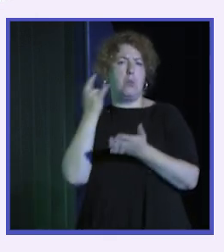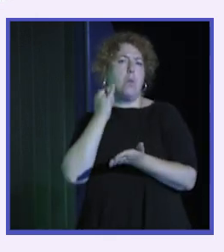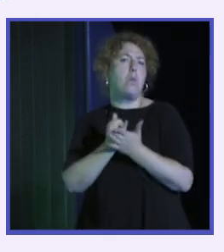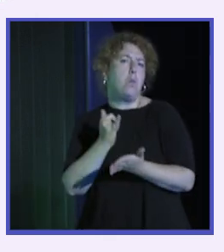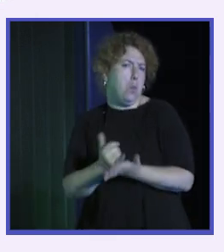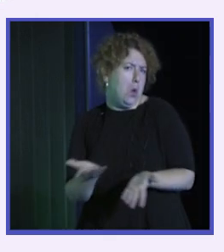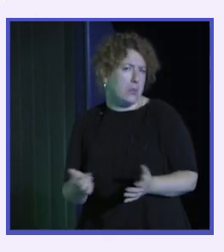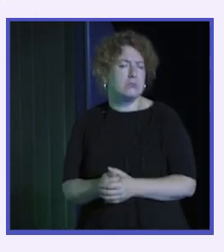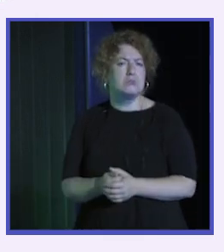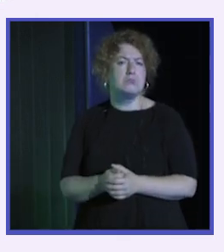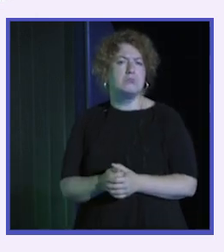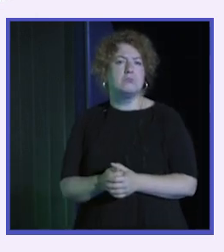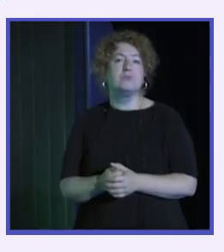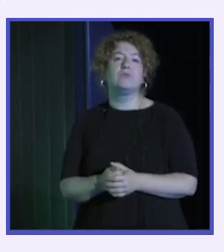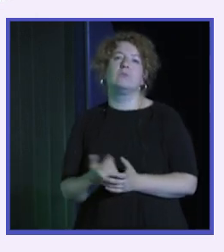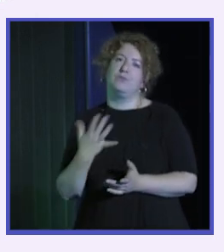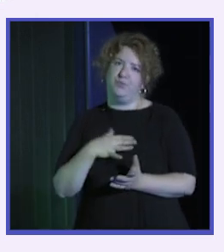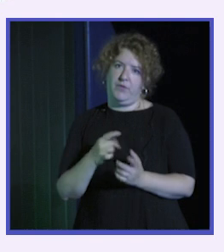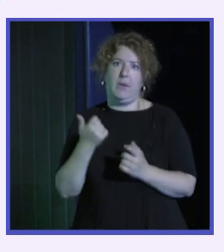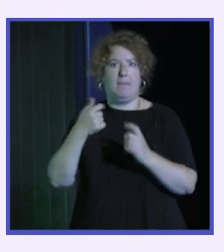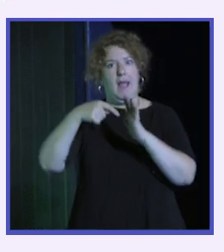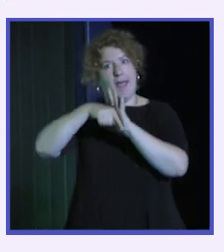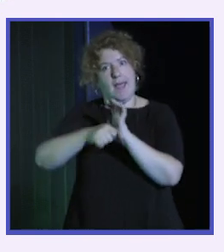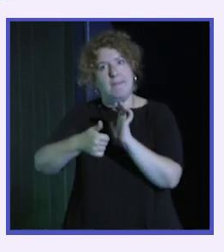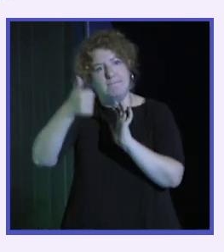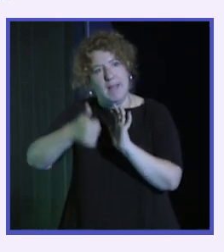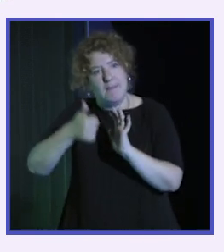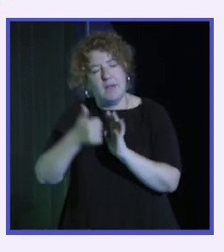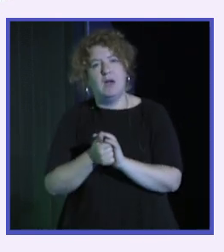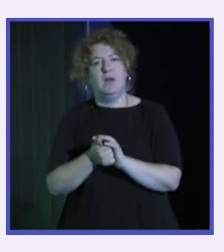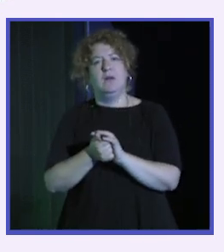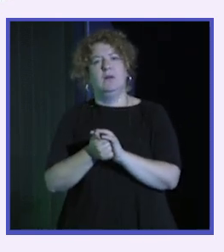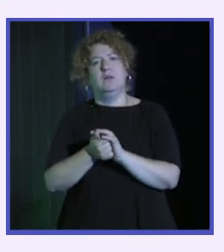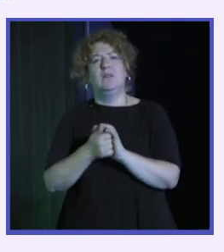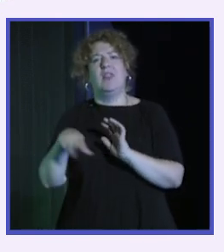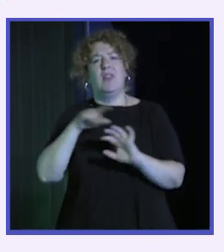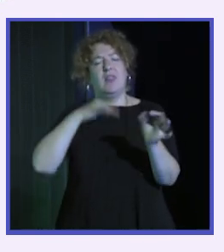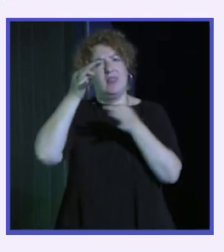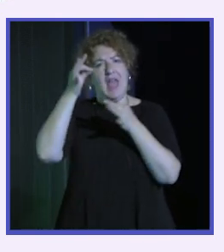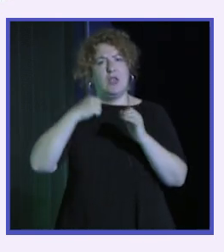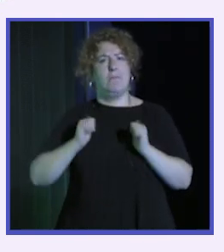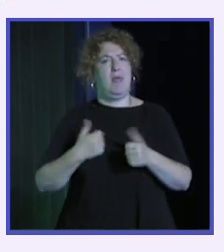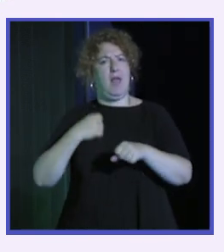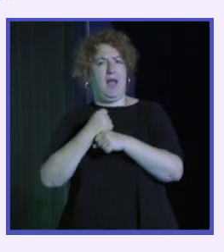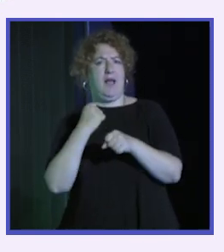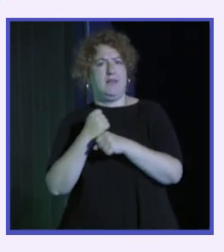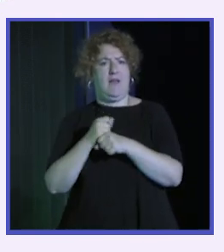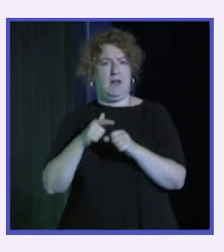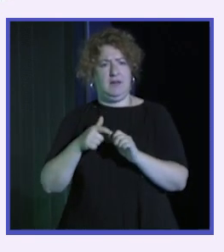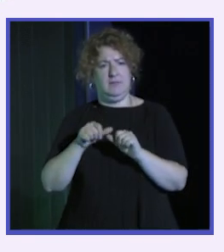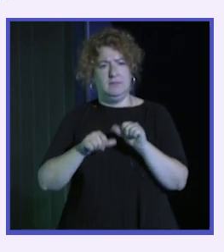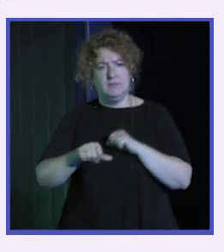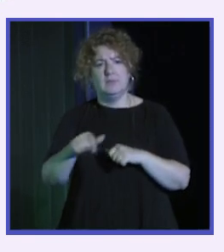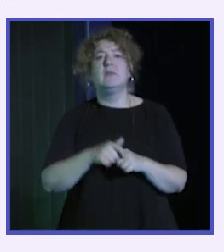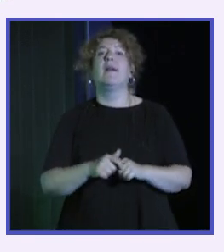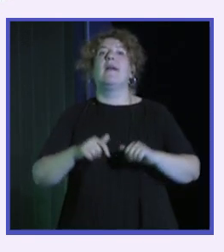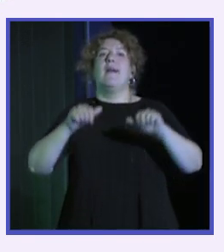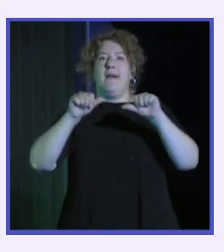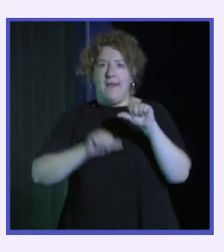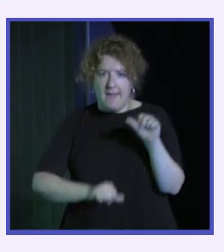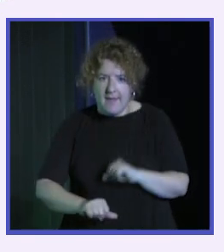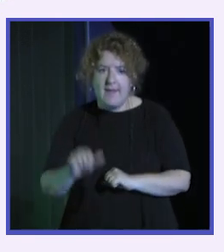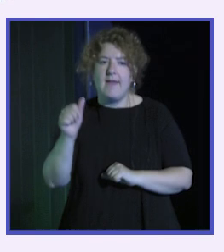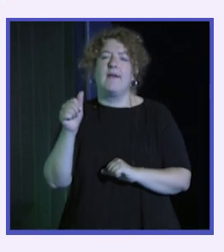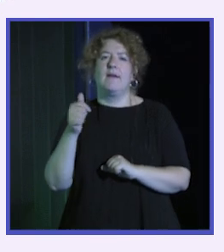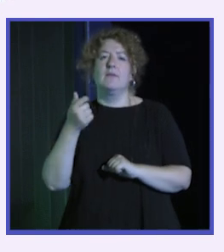digo, oye, por favor, que sea más extenso y con mayor detalle porque tengo que empezar a trabajar sobre este borrador. Y ahí sí que ya empieza